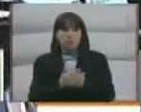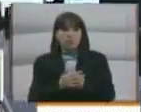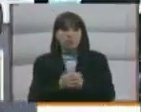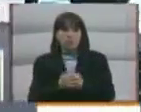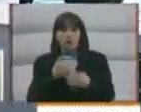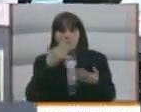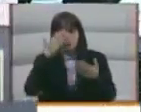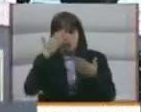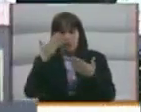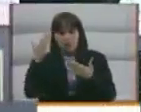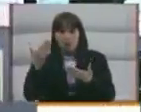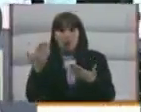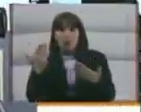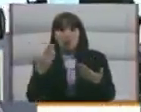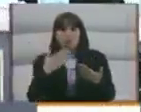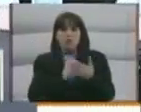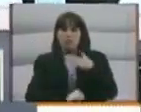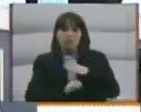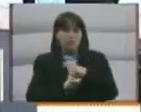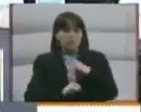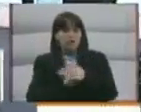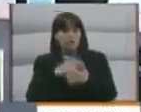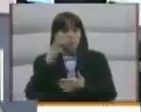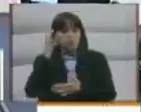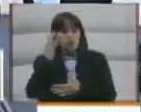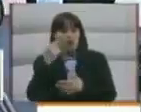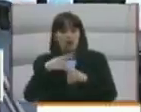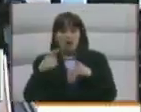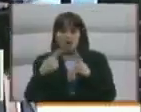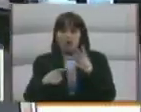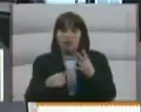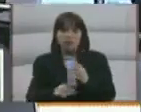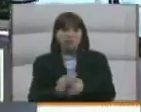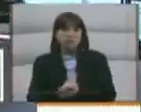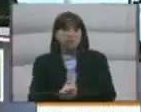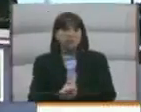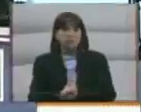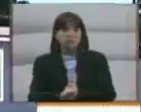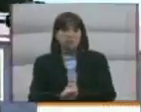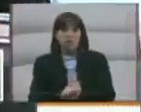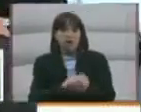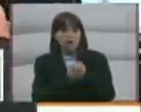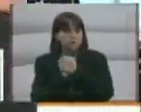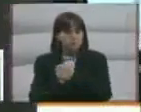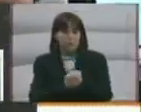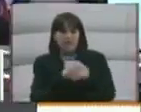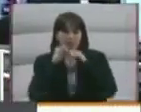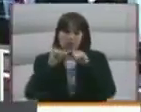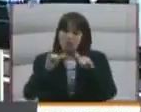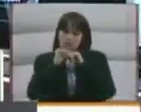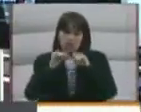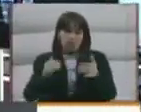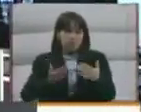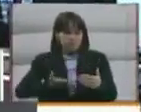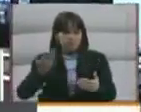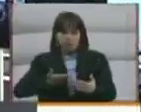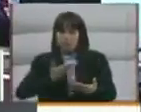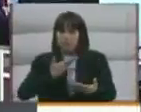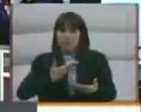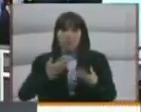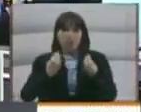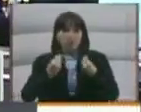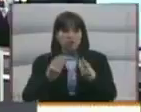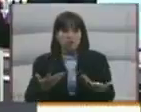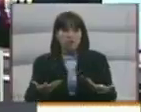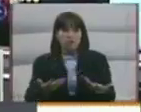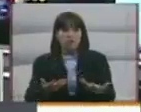Buen programa, te apoyamos, dice Miriam Jiménez, Miguel, mi pana sigue denunciando, saludos, dice Beto Cranes,